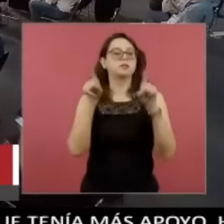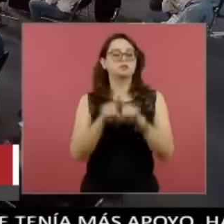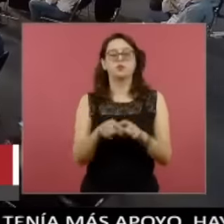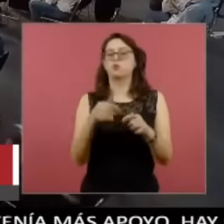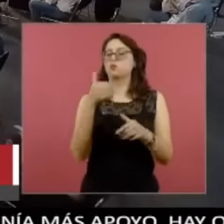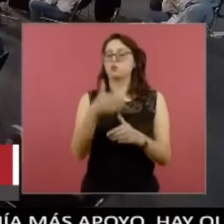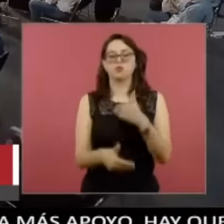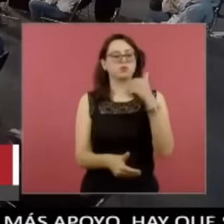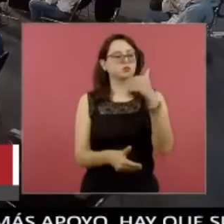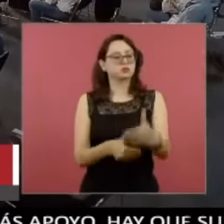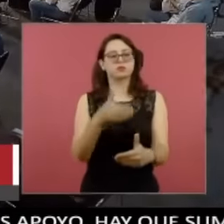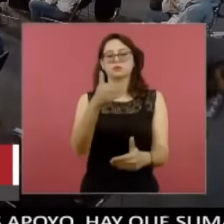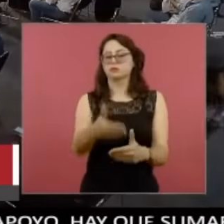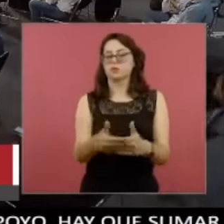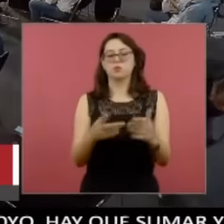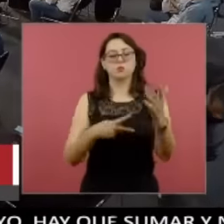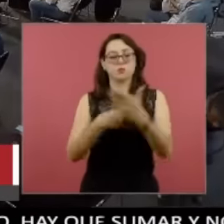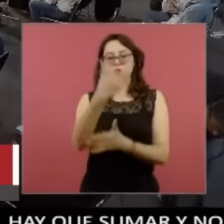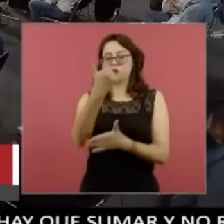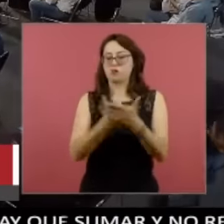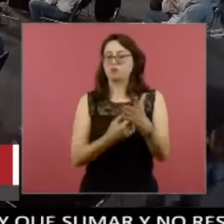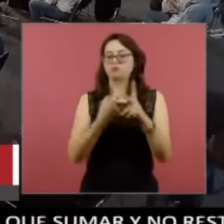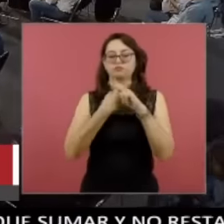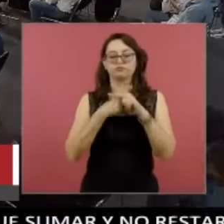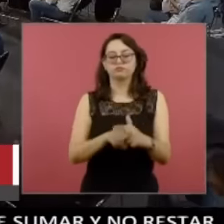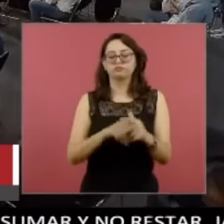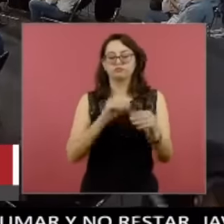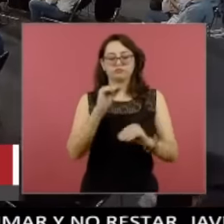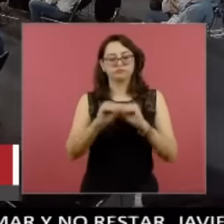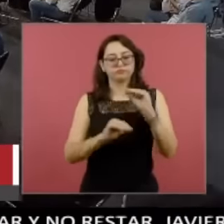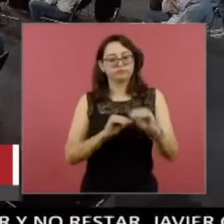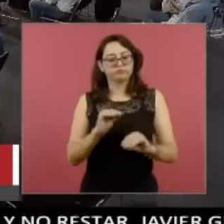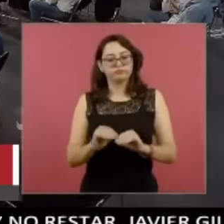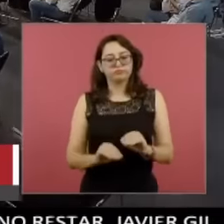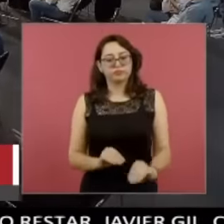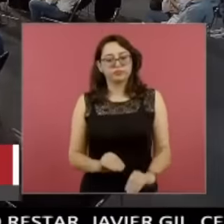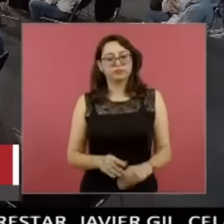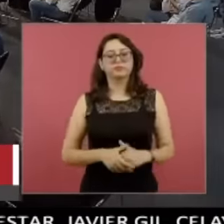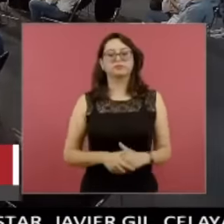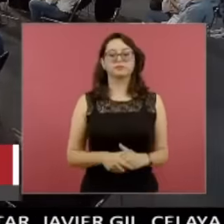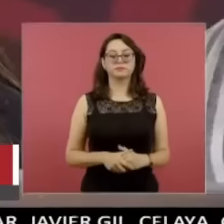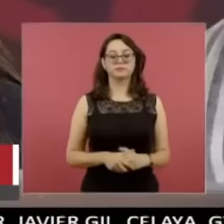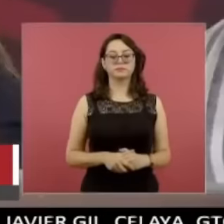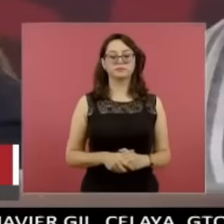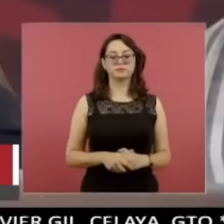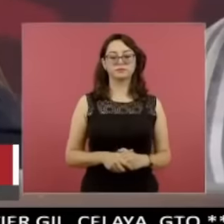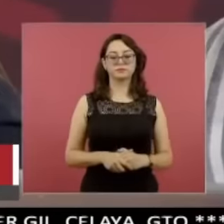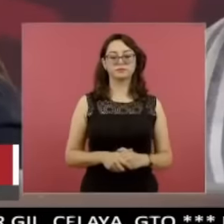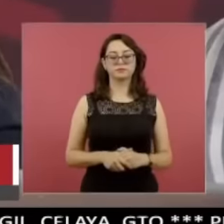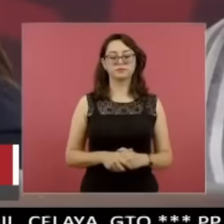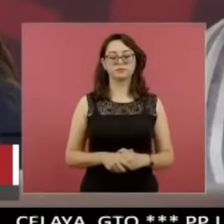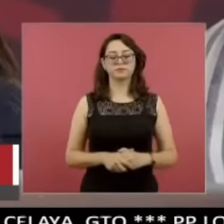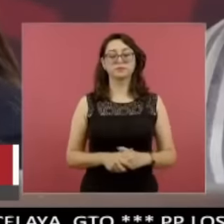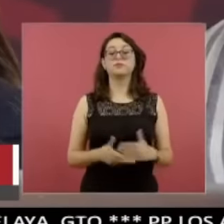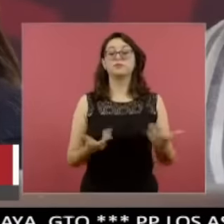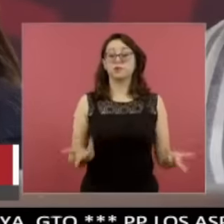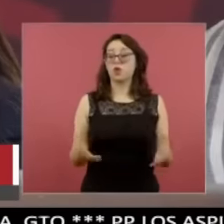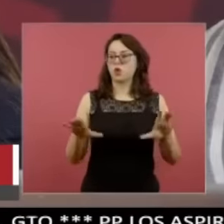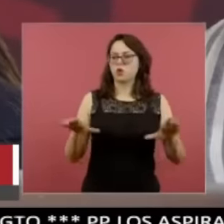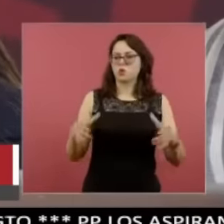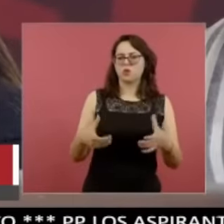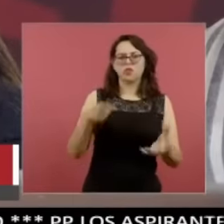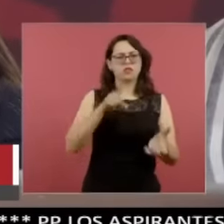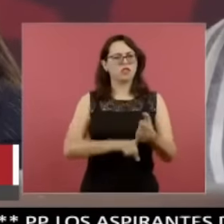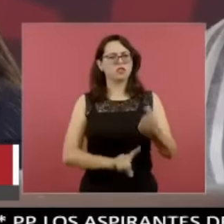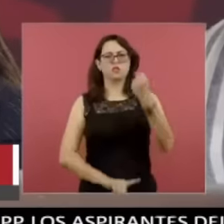todos los grados ha de ser así una de las fases que viene en la introducción que resaltan en todos los libros es que dice no que no es